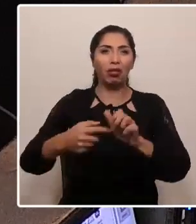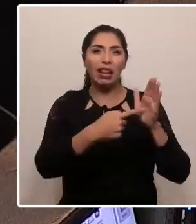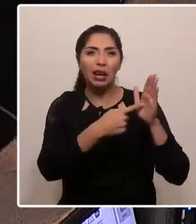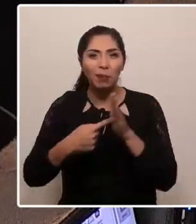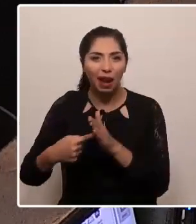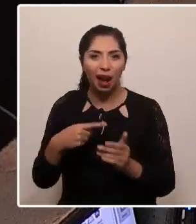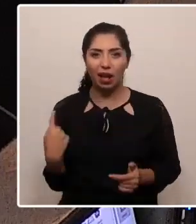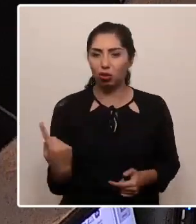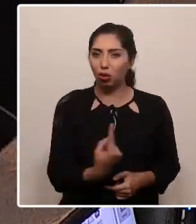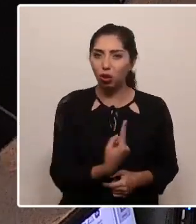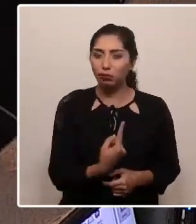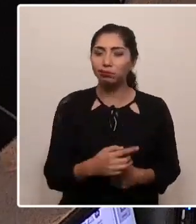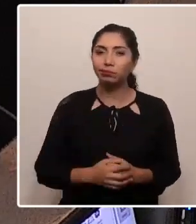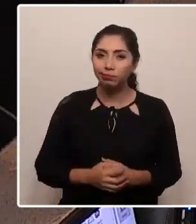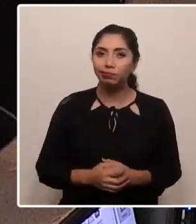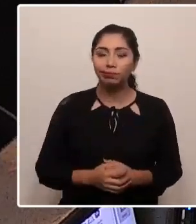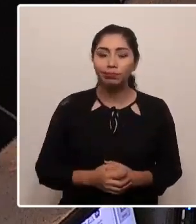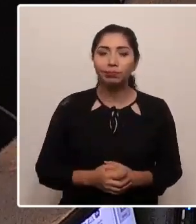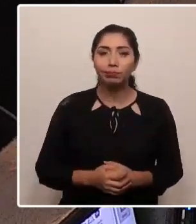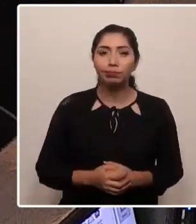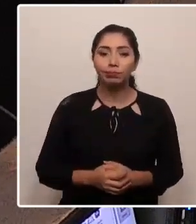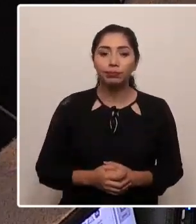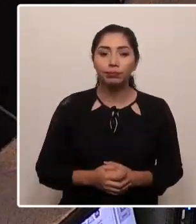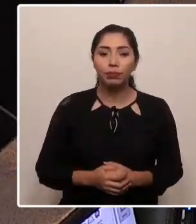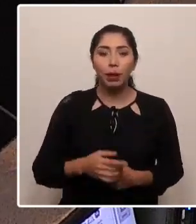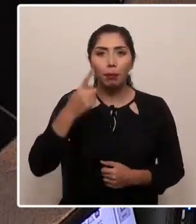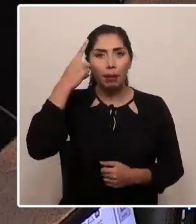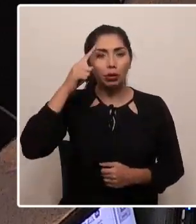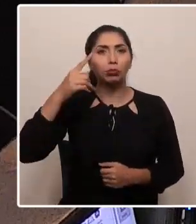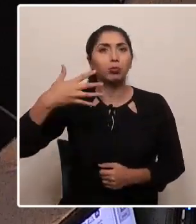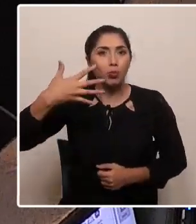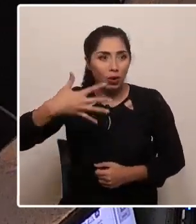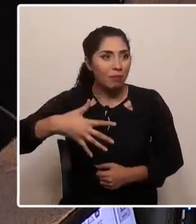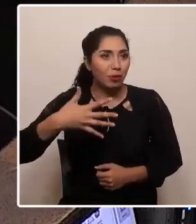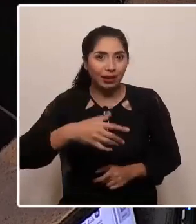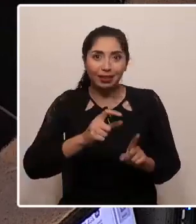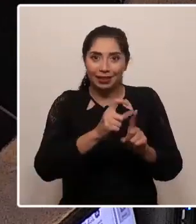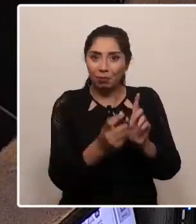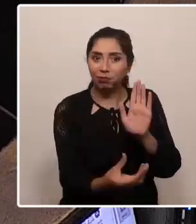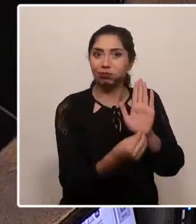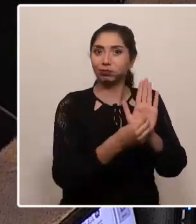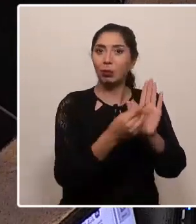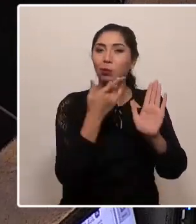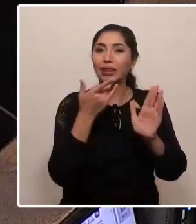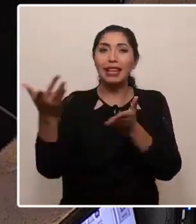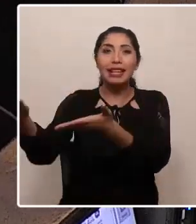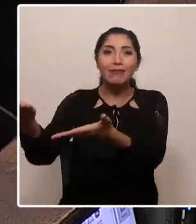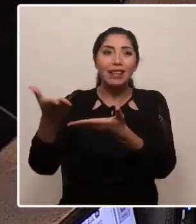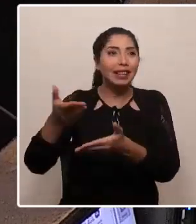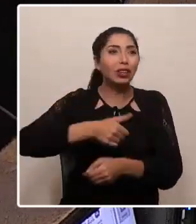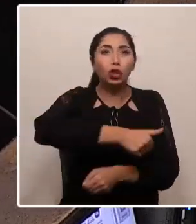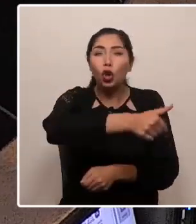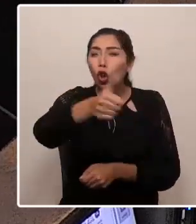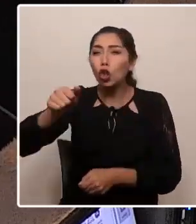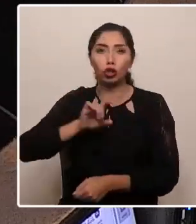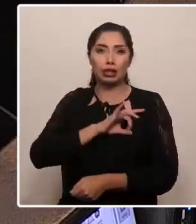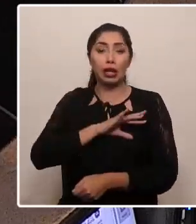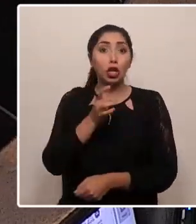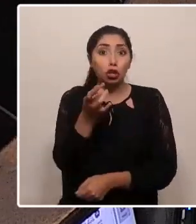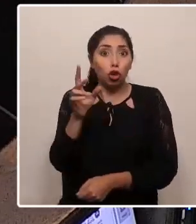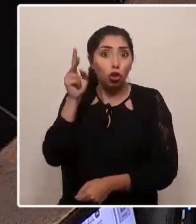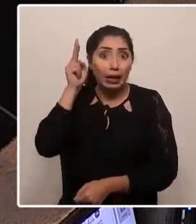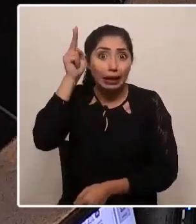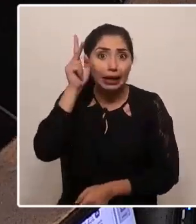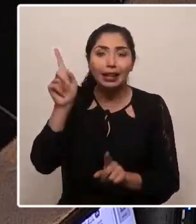todavía es mucho más valioso porque nos va a invitar a todos los chilenos, a todos, no solo a los indígenas, a asumir su